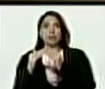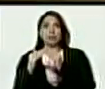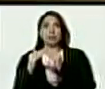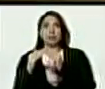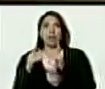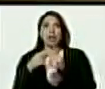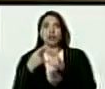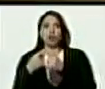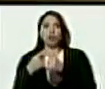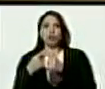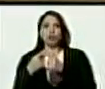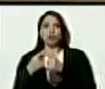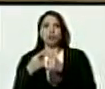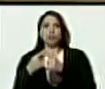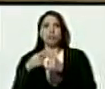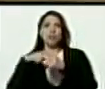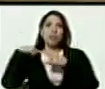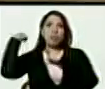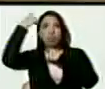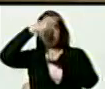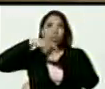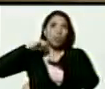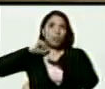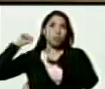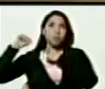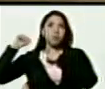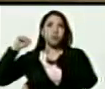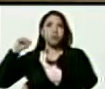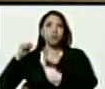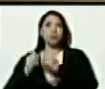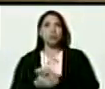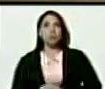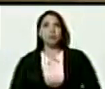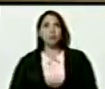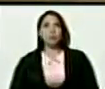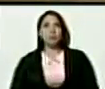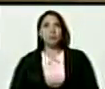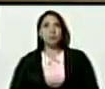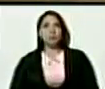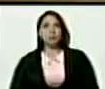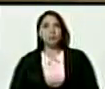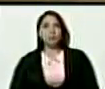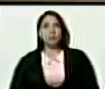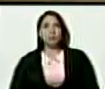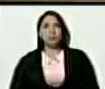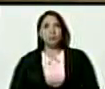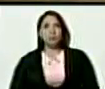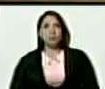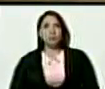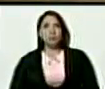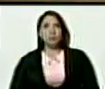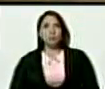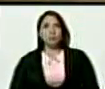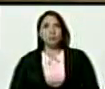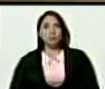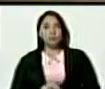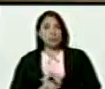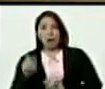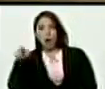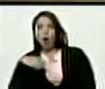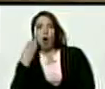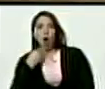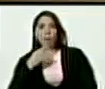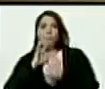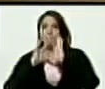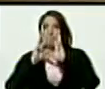lo estranguló en su vehículo. ¿Está? Ha confesado el menor